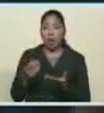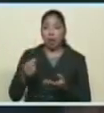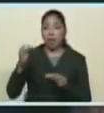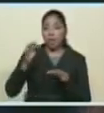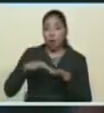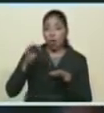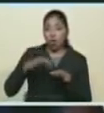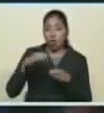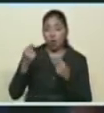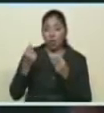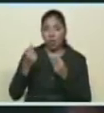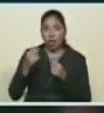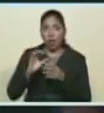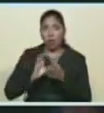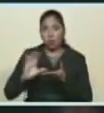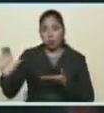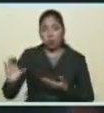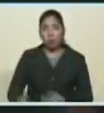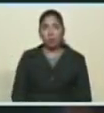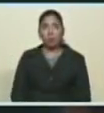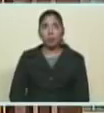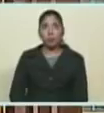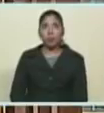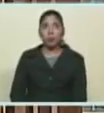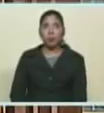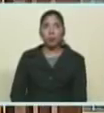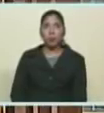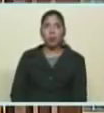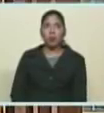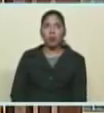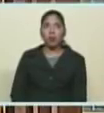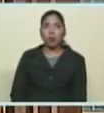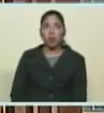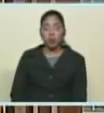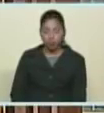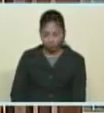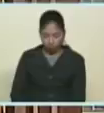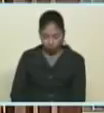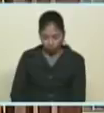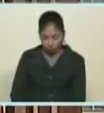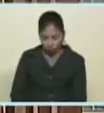Compensación. Rafael, ¿cómo está el carro de Drácula?